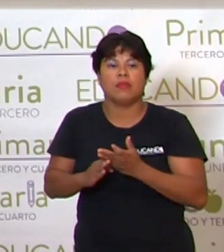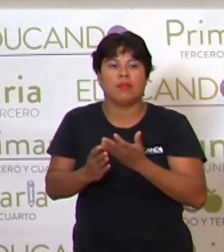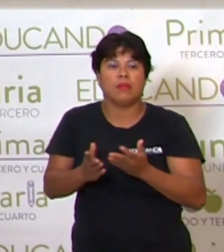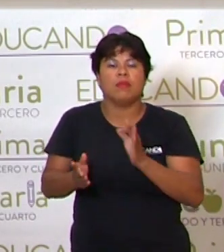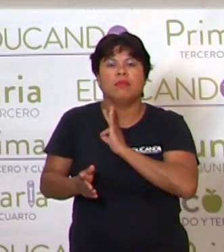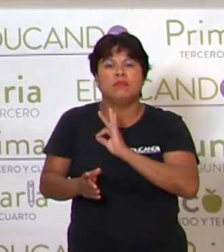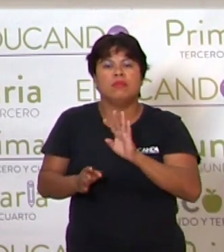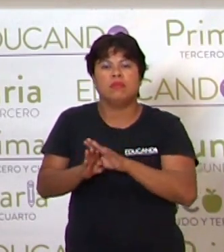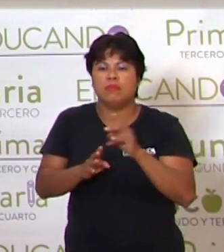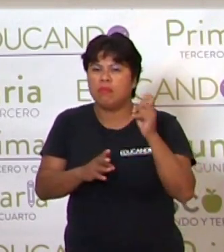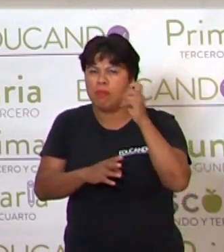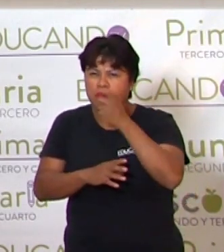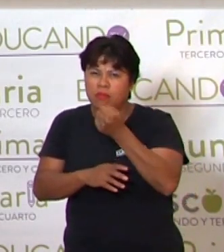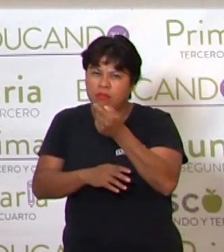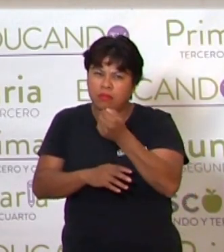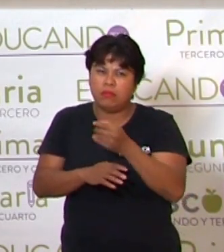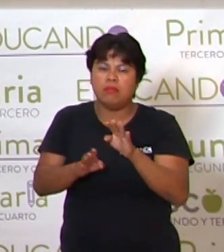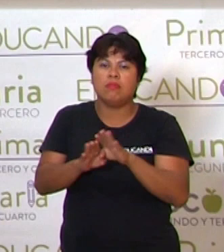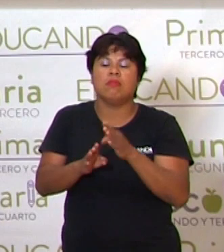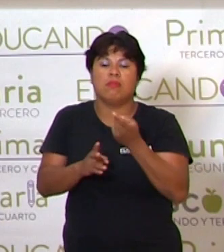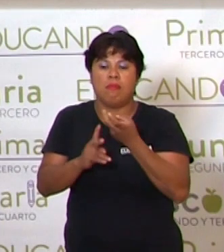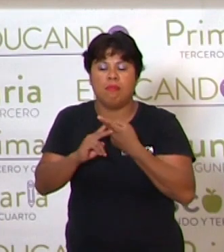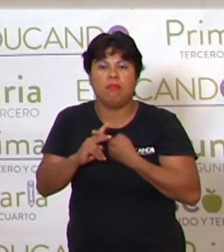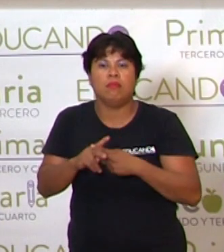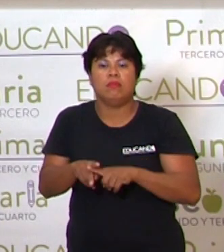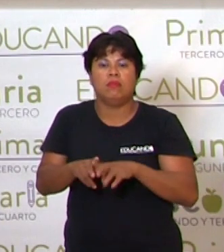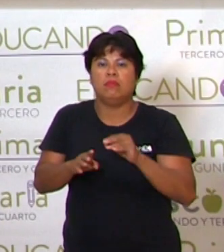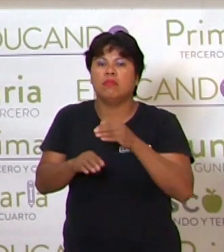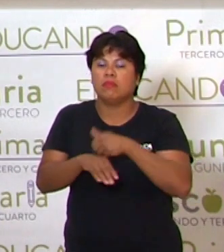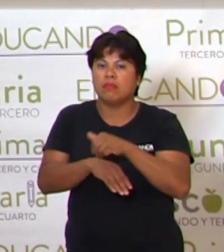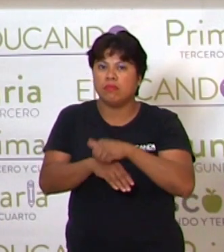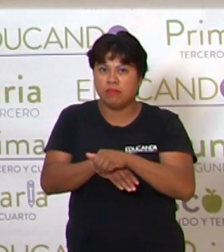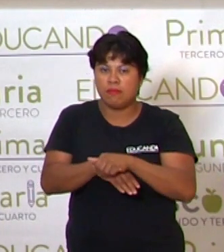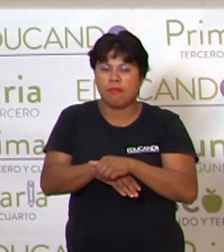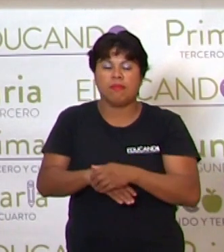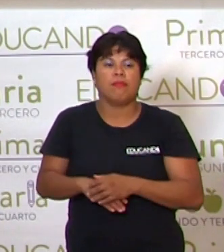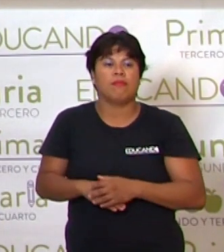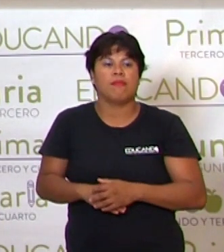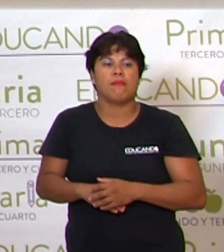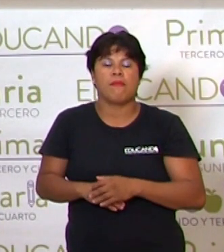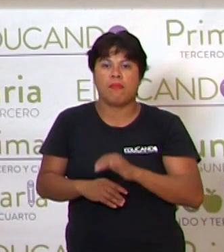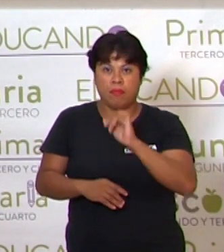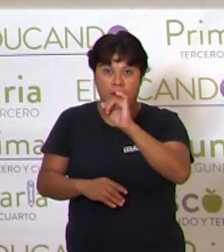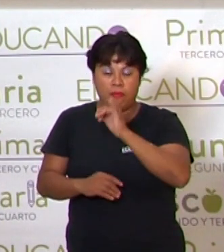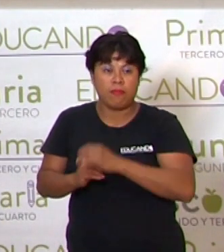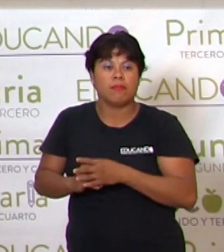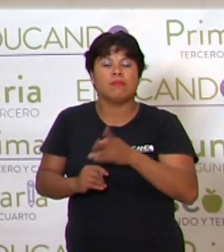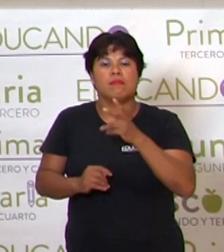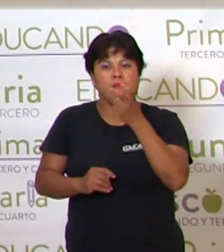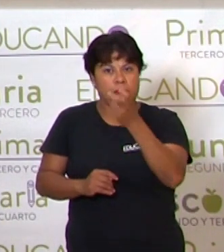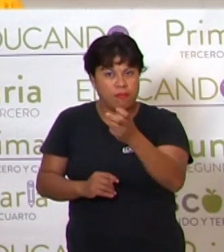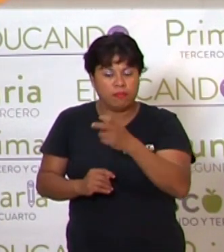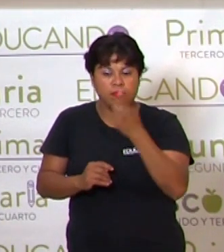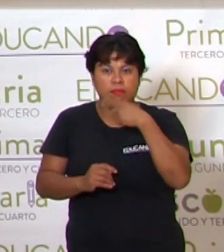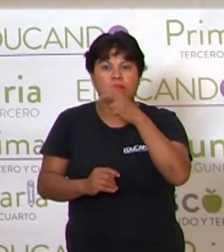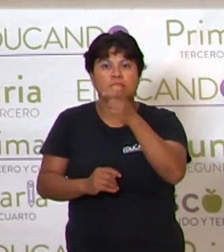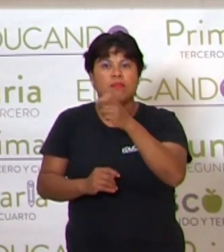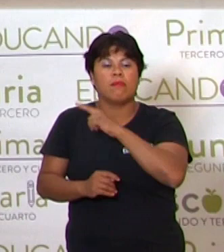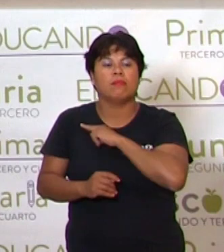se te puede complicar un poco porque está partiendo no de un número entero, ¿sí? Pero precisamente para